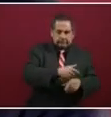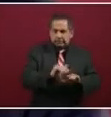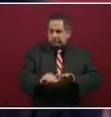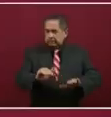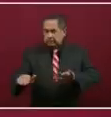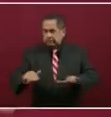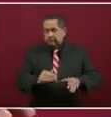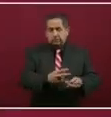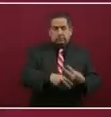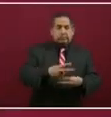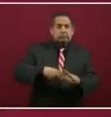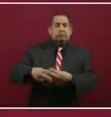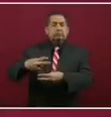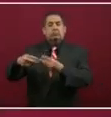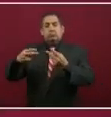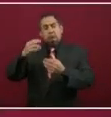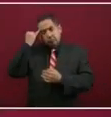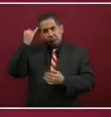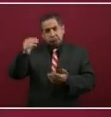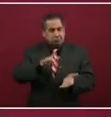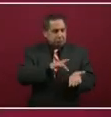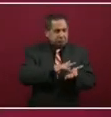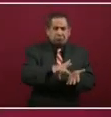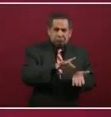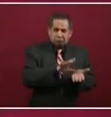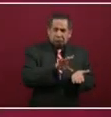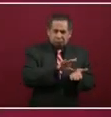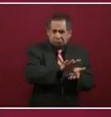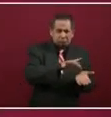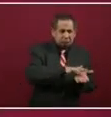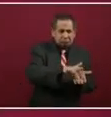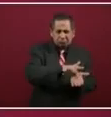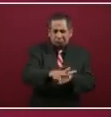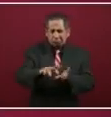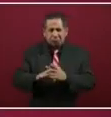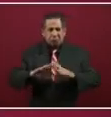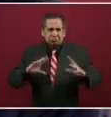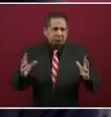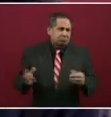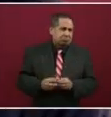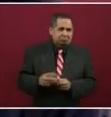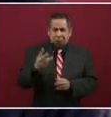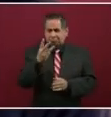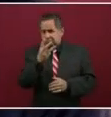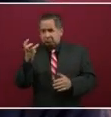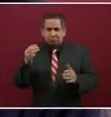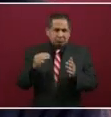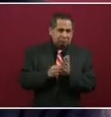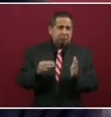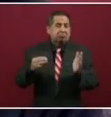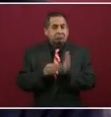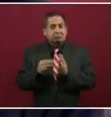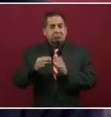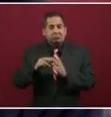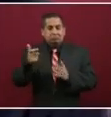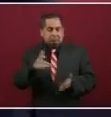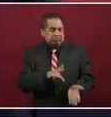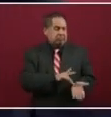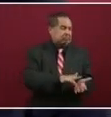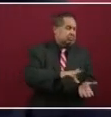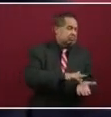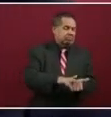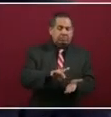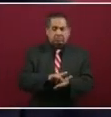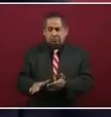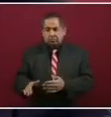Imagínense, todos estos apoyos son alrededor de 300 mil millones de pesos que le están